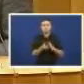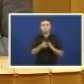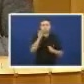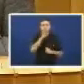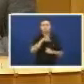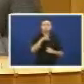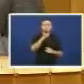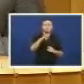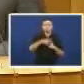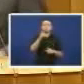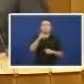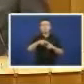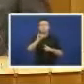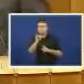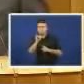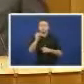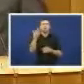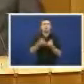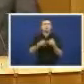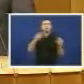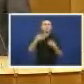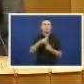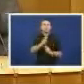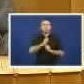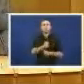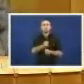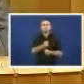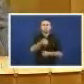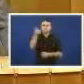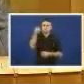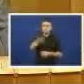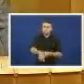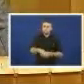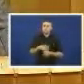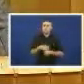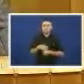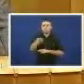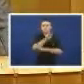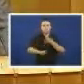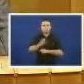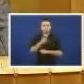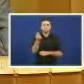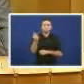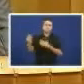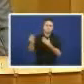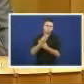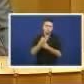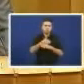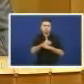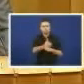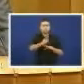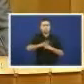DIMAXD e tamén por procurar un financiamento suficiente para as